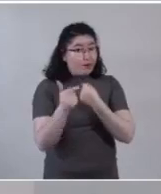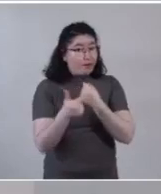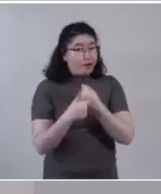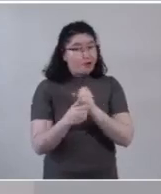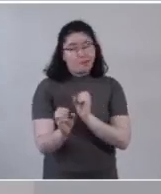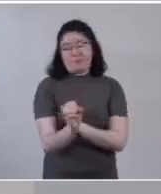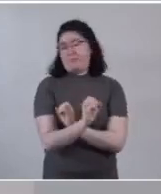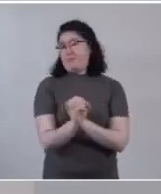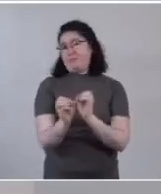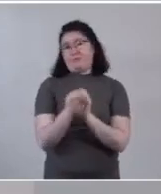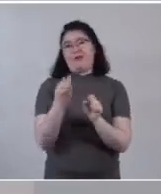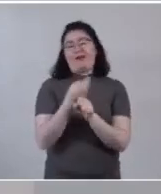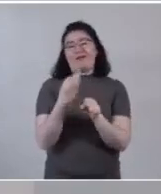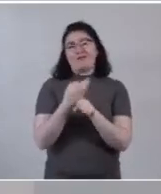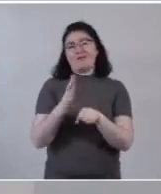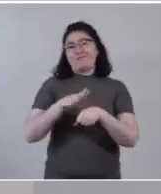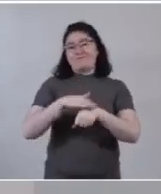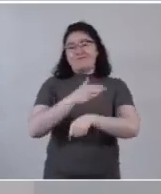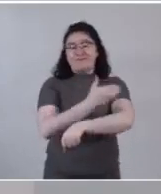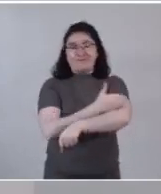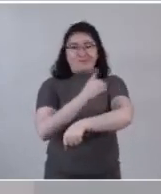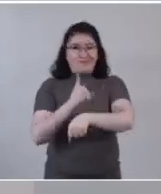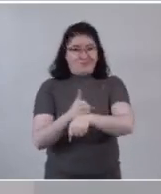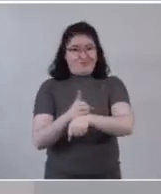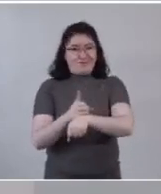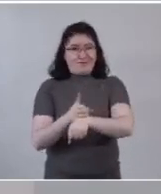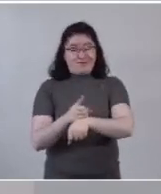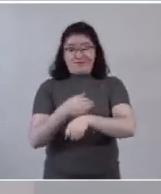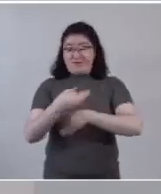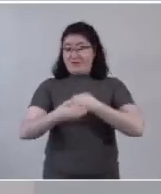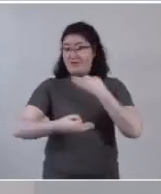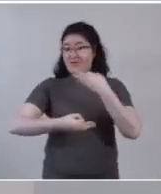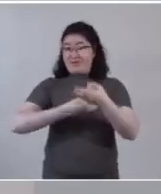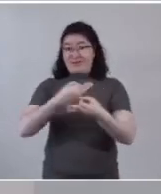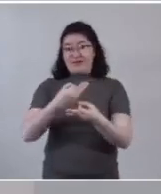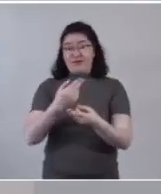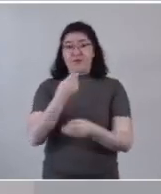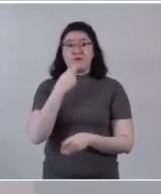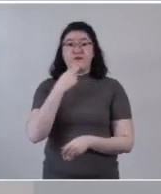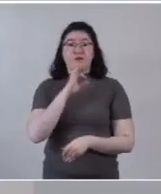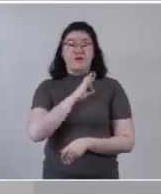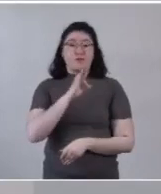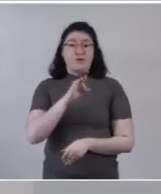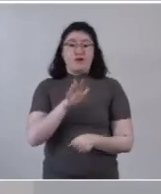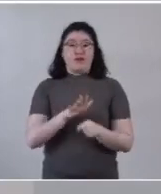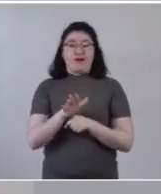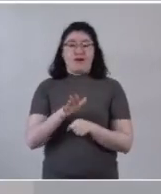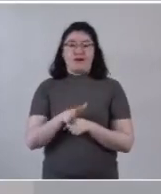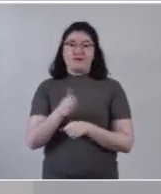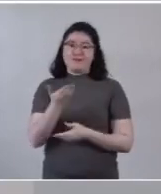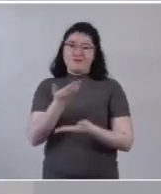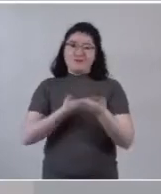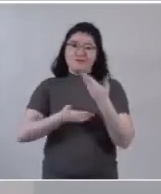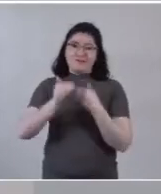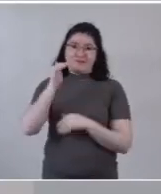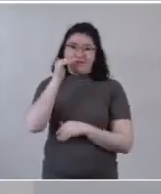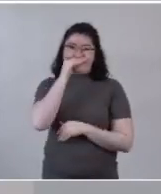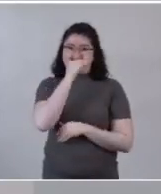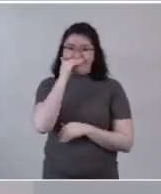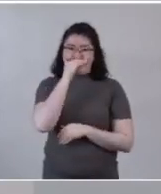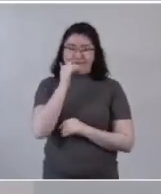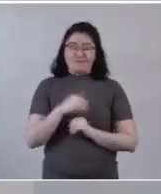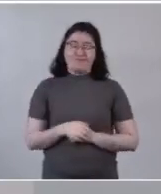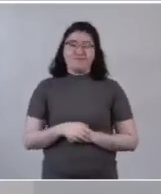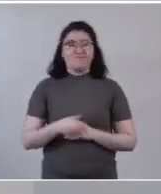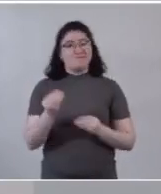estamos todavía en mayor coordinación para que pueda todo el mundo utilizar estos servicios que son gratuitos en la ciudad. Muchas